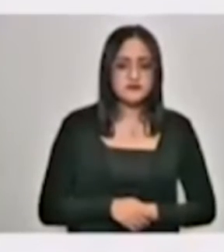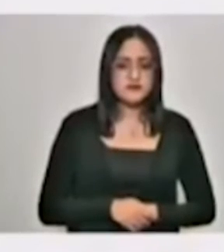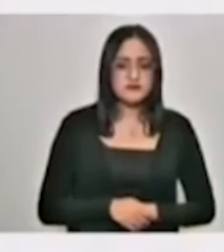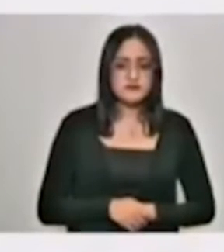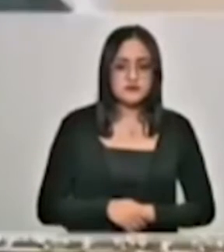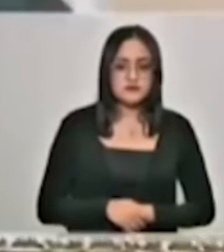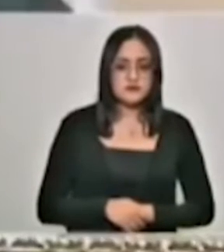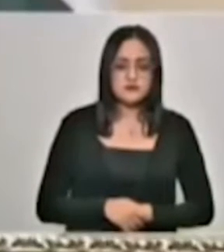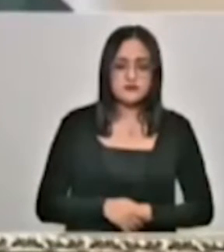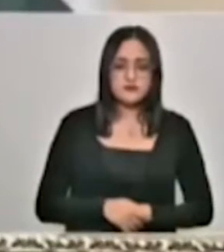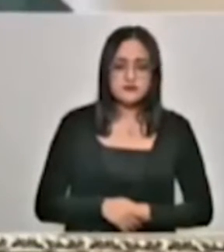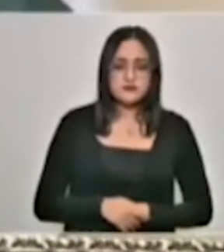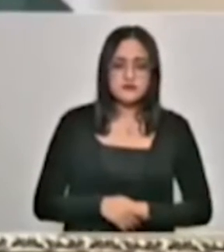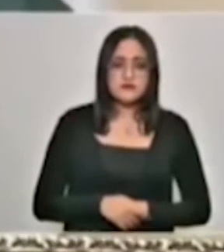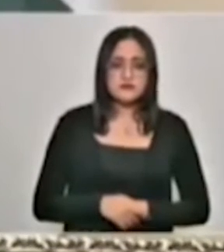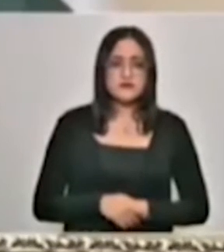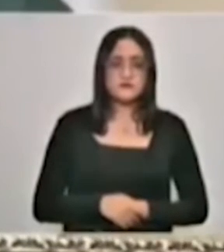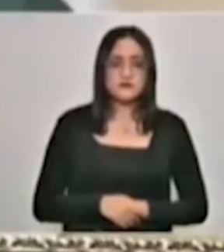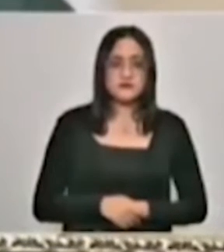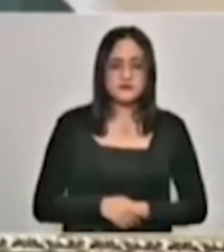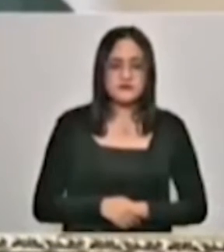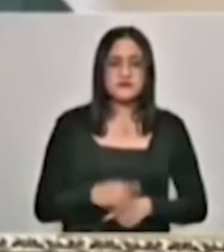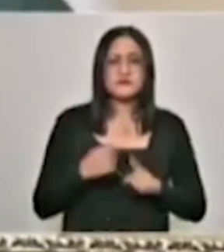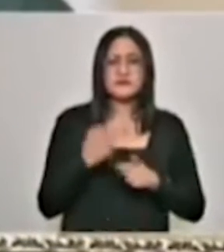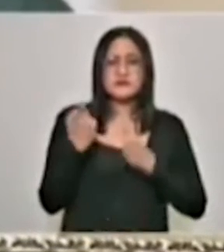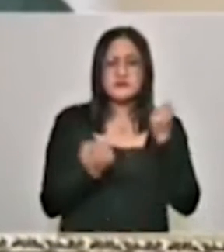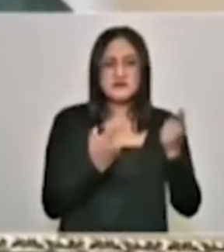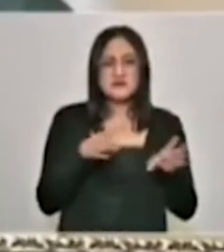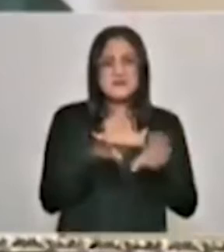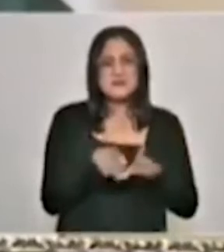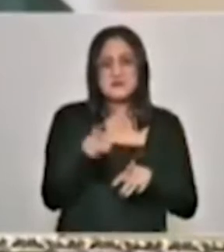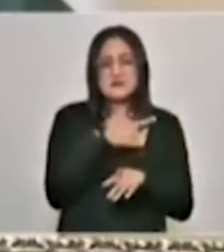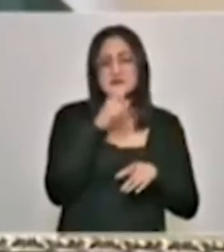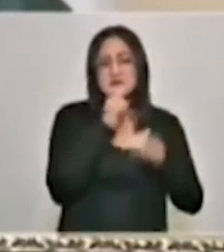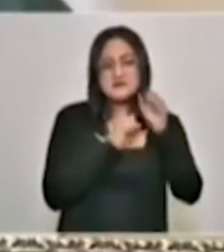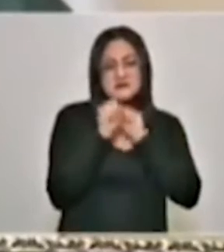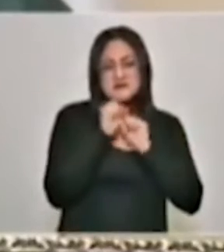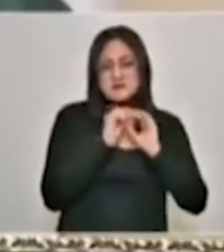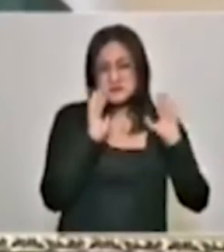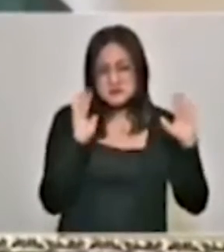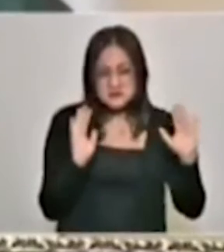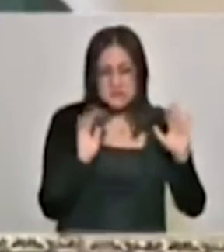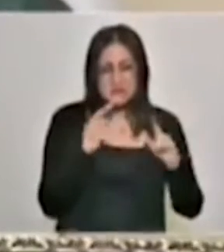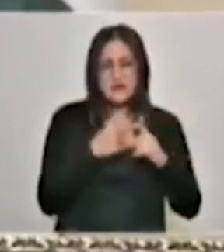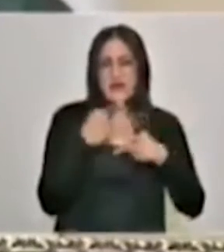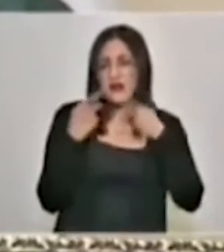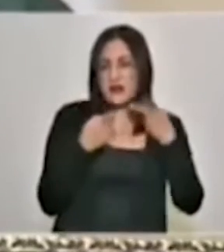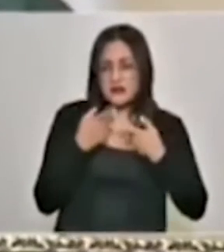No, lo de imputarle espionaje no veo cómo. Todo eso son chismes,